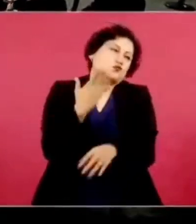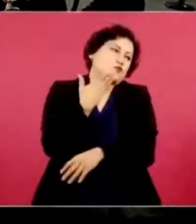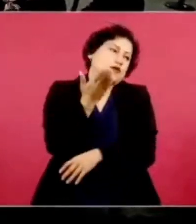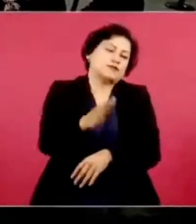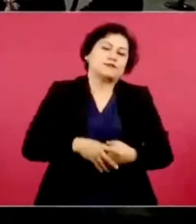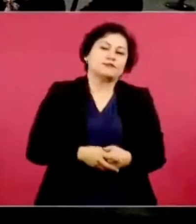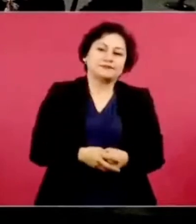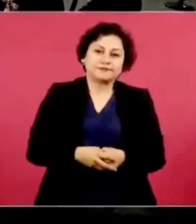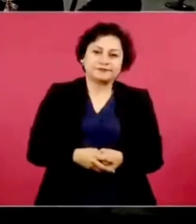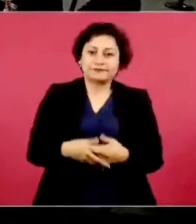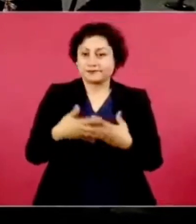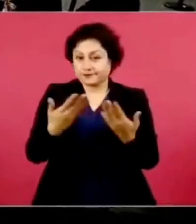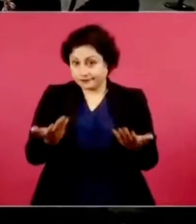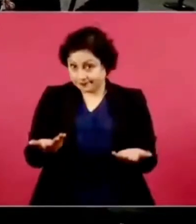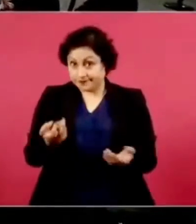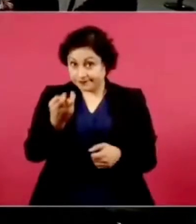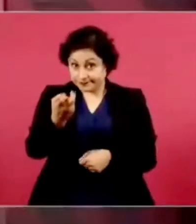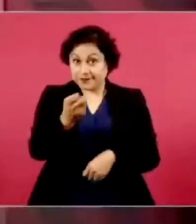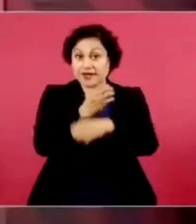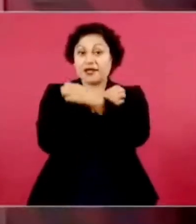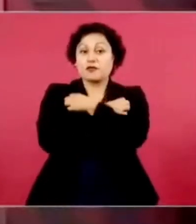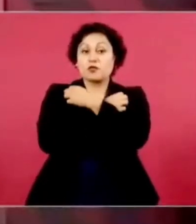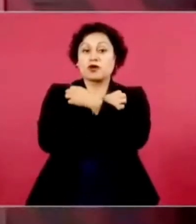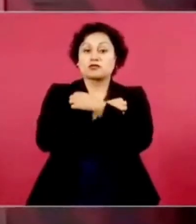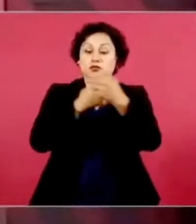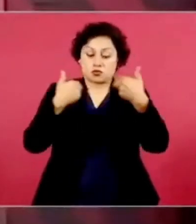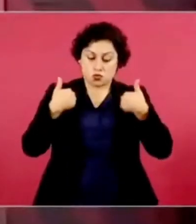educación humanista